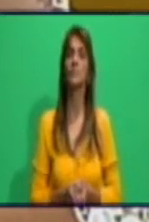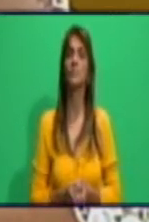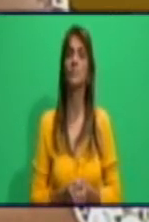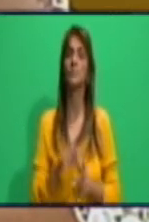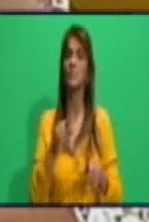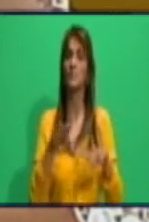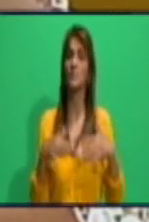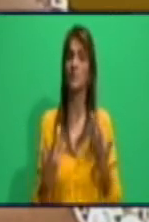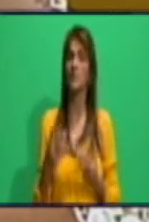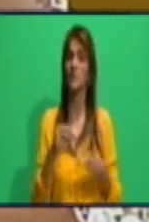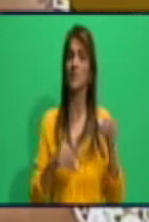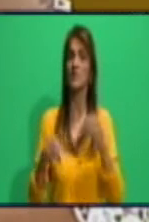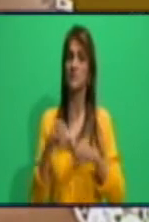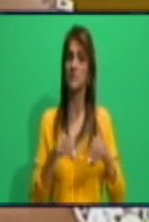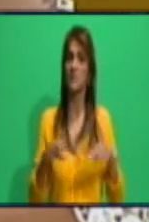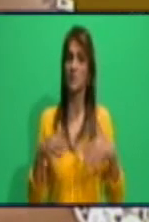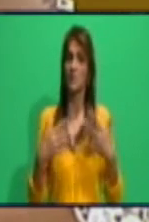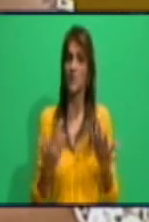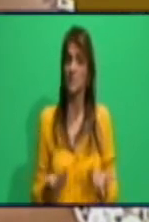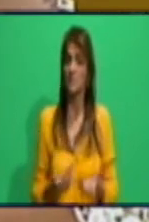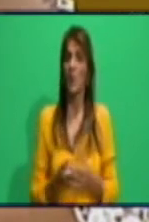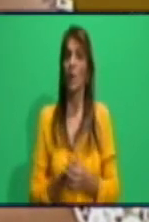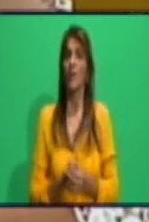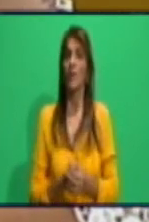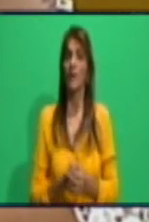que pasan a ser casos sospechosos ya con un antígeno